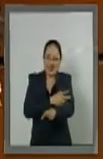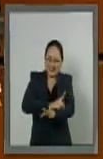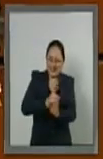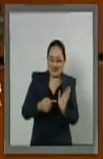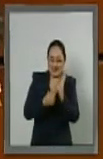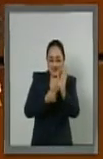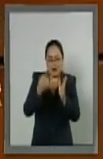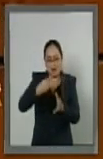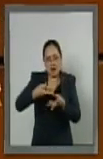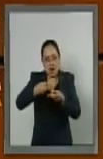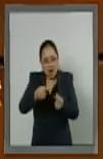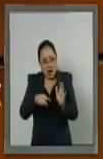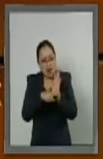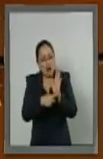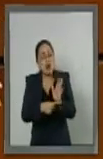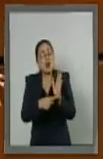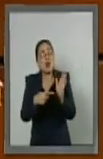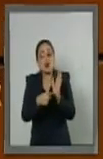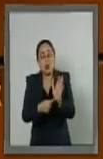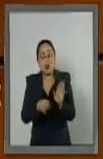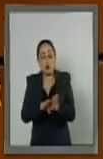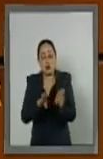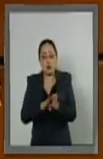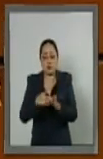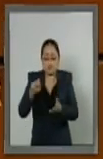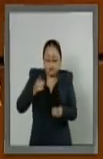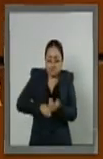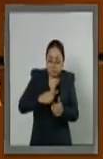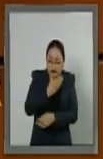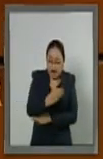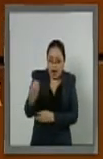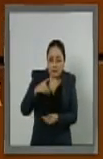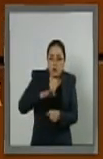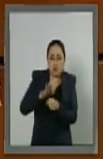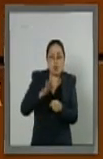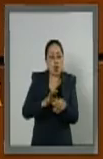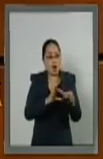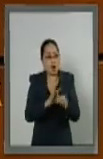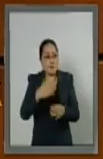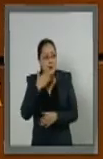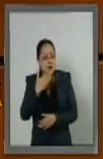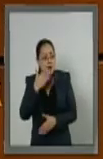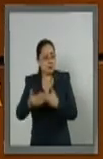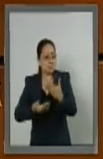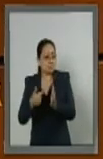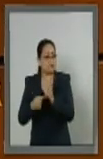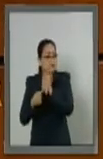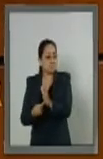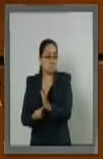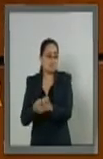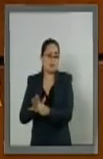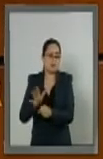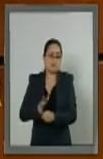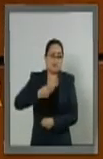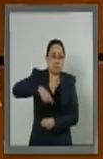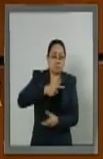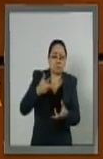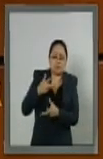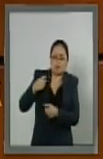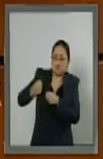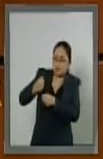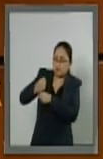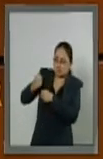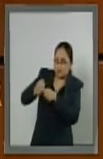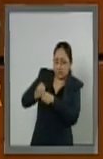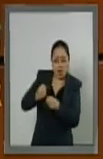No podemos permitir que los pequeños productores queden al margen de los buenos resultados que hemos logrado en los últimos